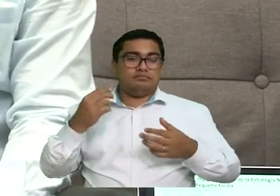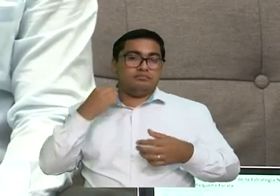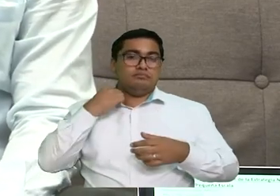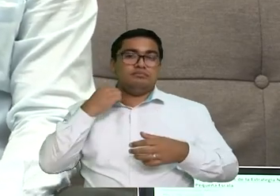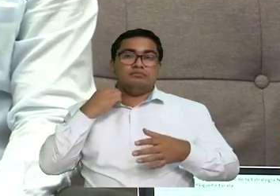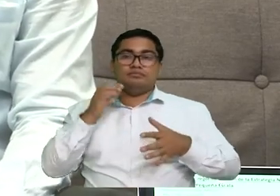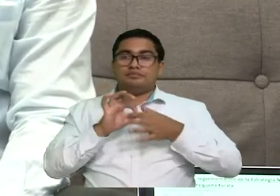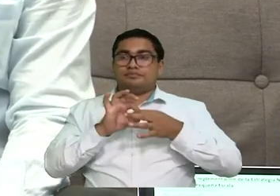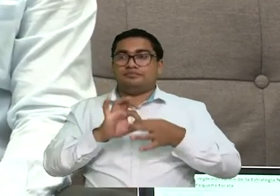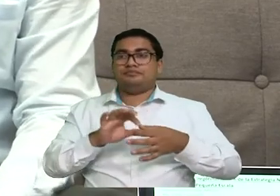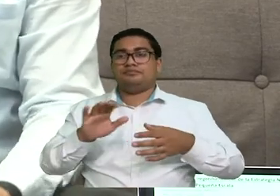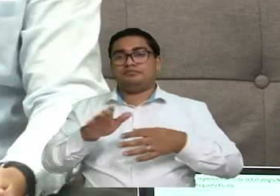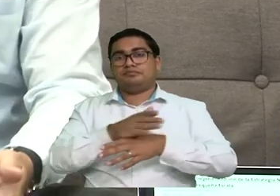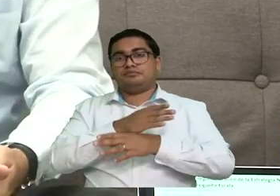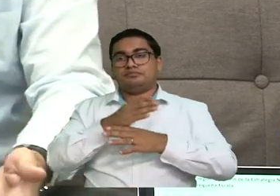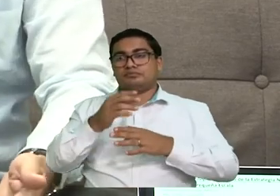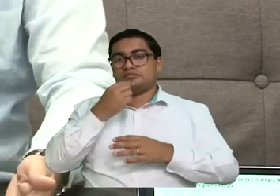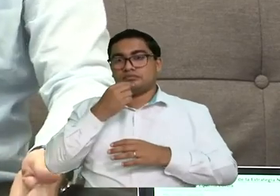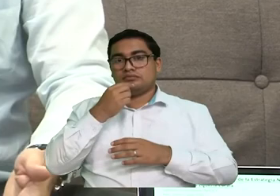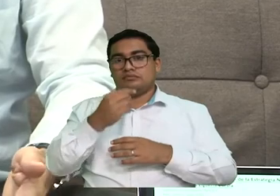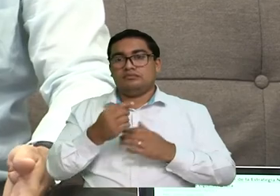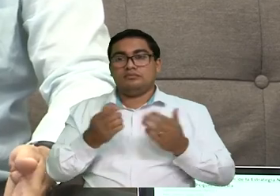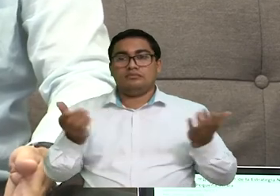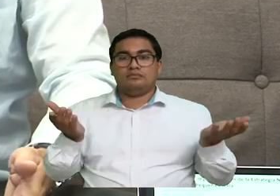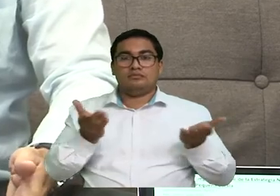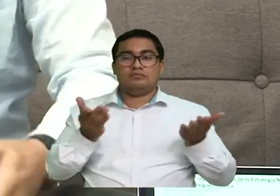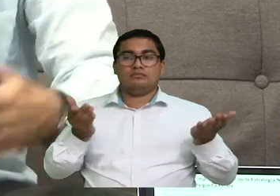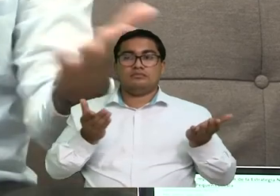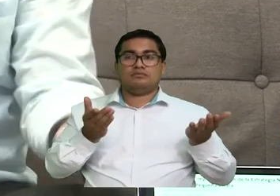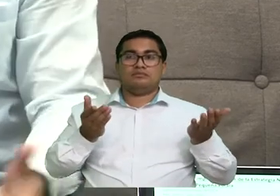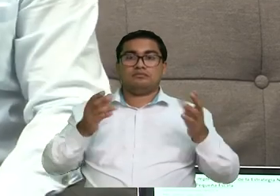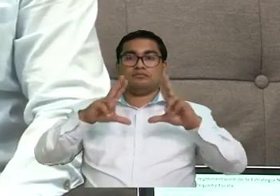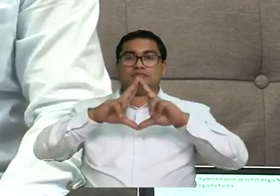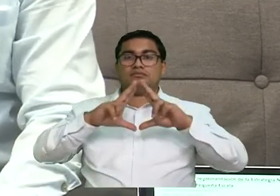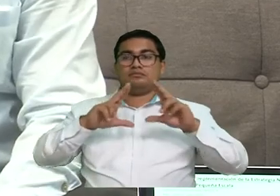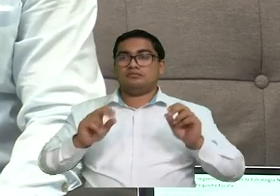cumpliendo las líneas, ¿ya? Para que esta siga siendo una